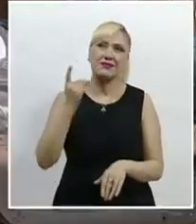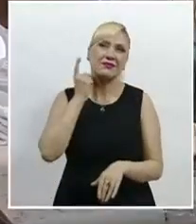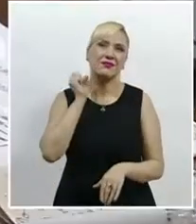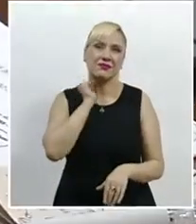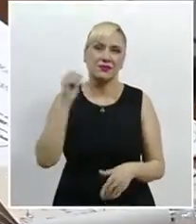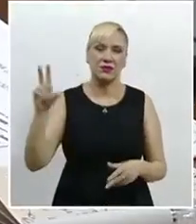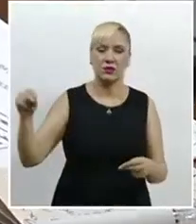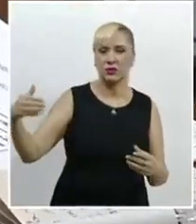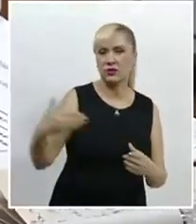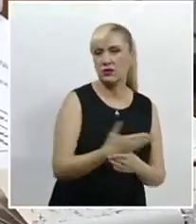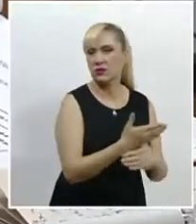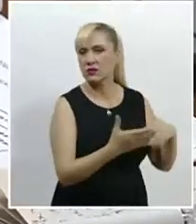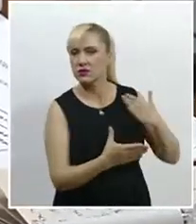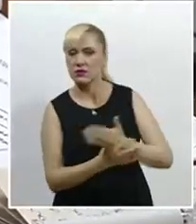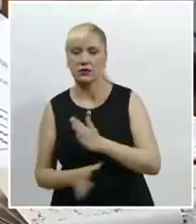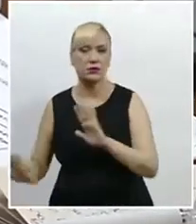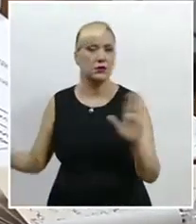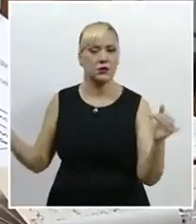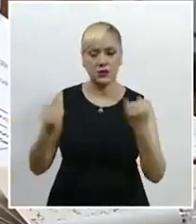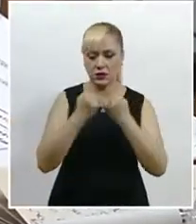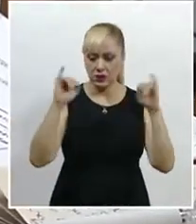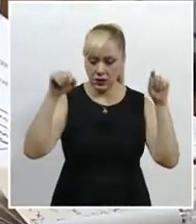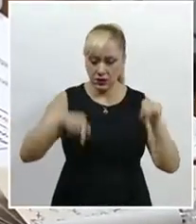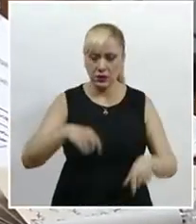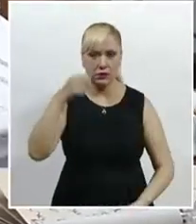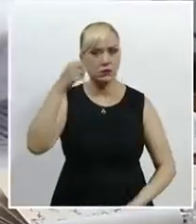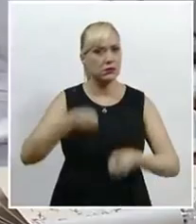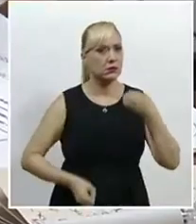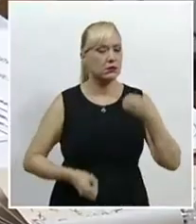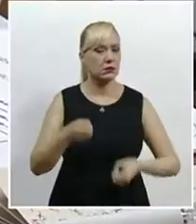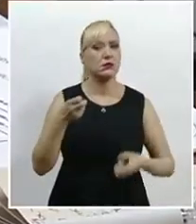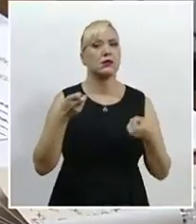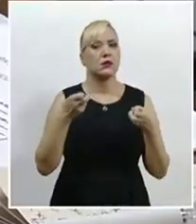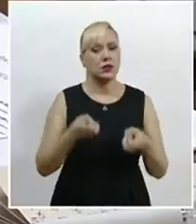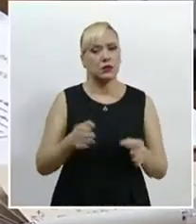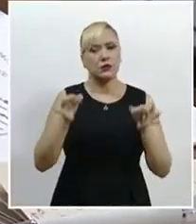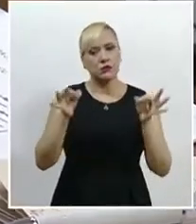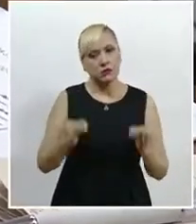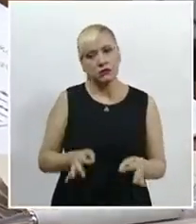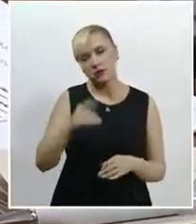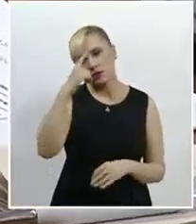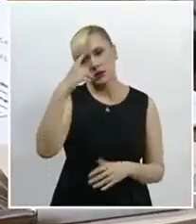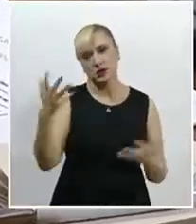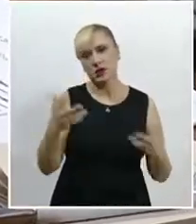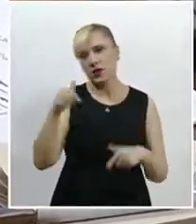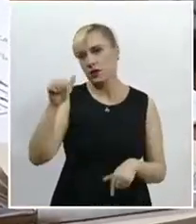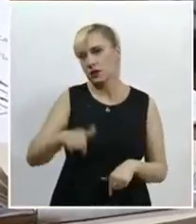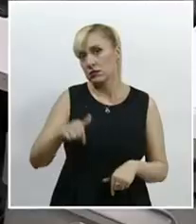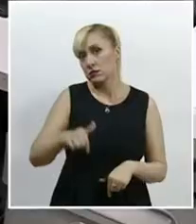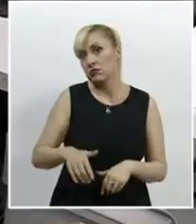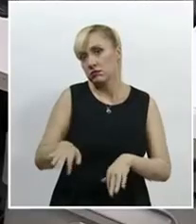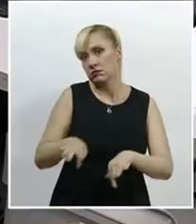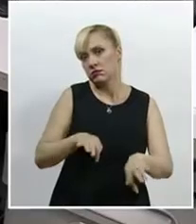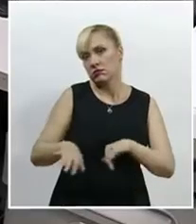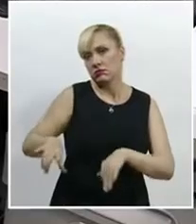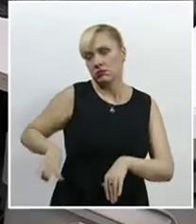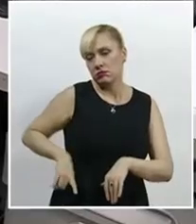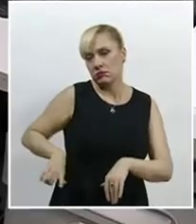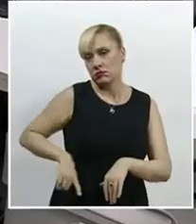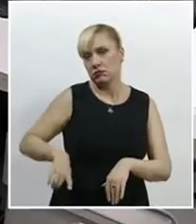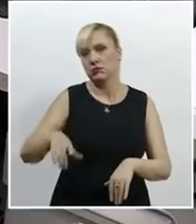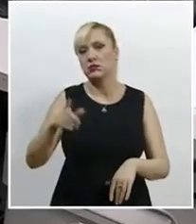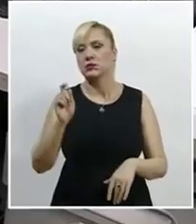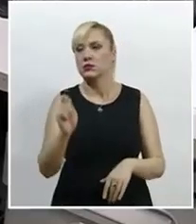indispensable garantizar la independencia judicial, pues de ello depende el adecuado ejercicio de este poder del Estado y el sistema de pesos